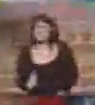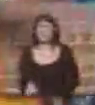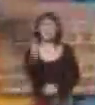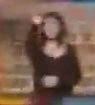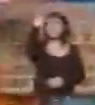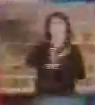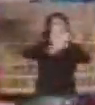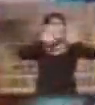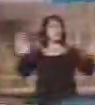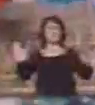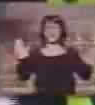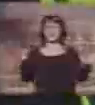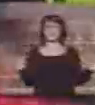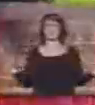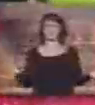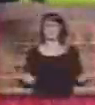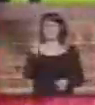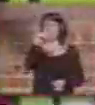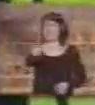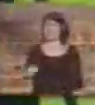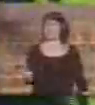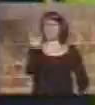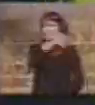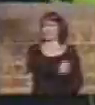Siempre la misma cantina.